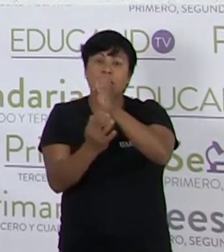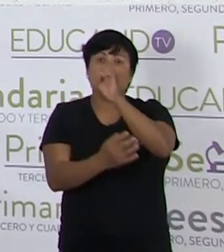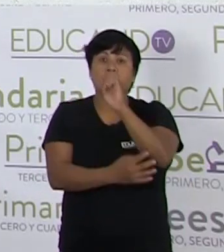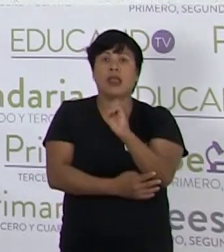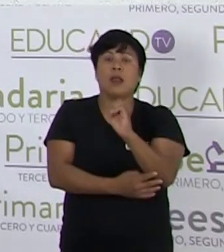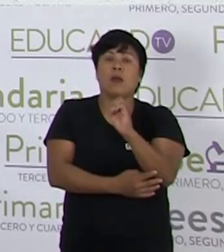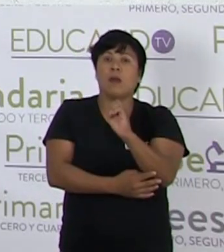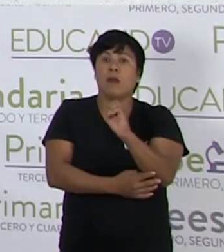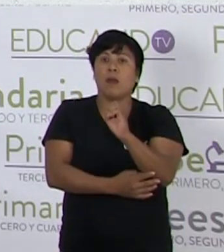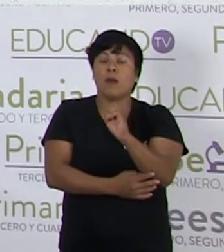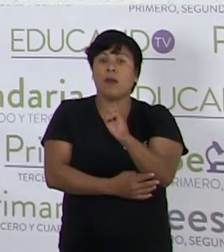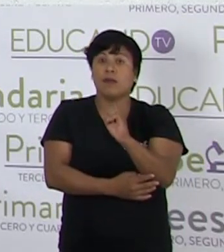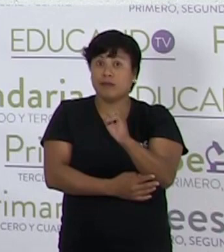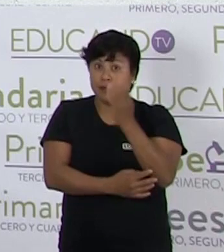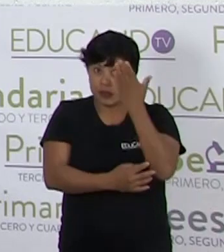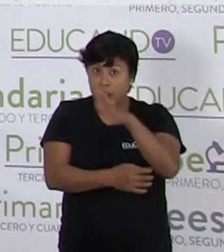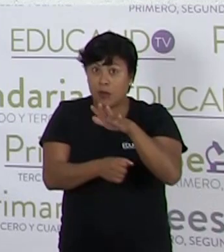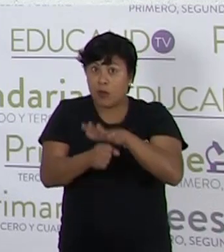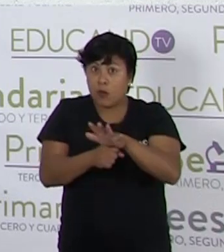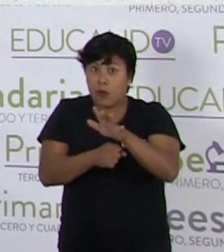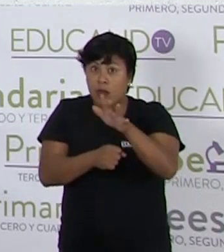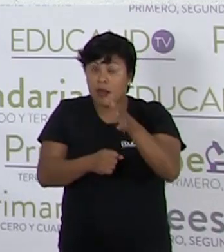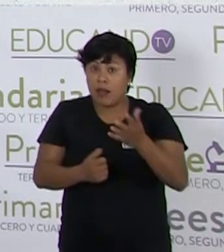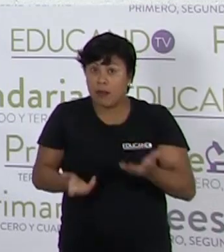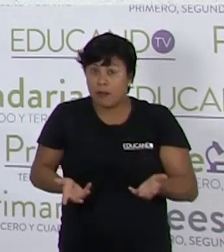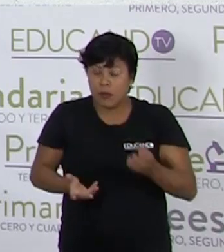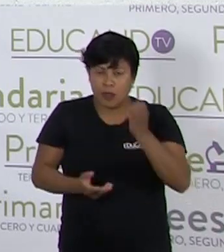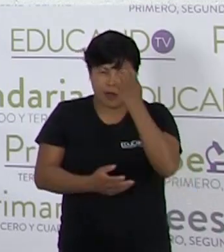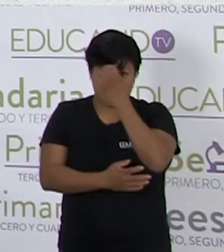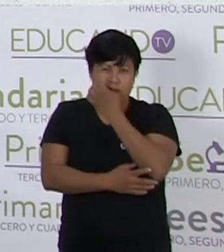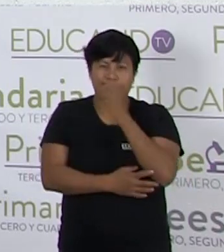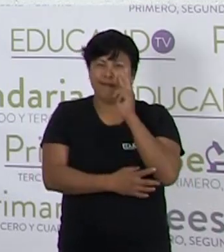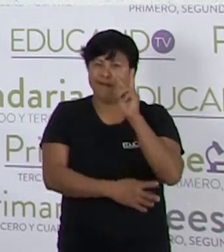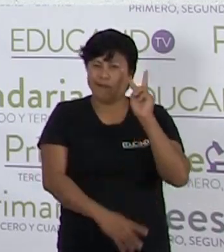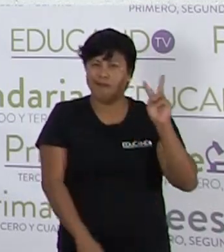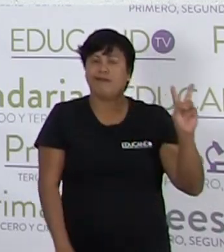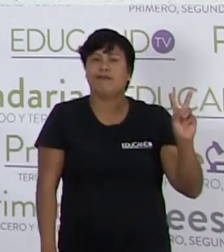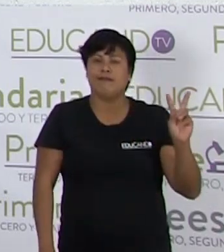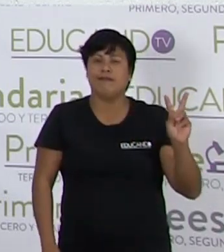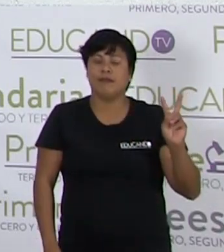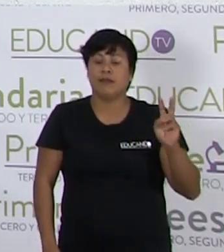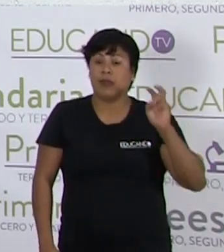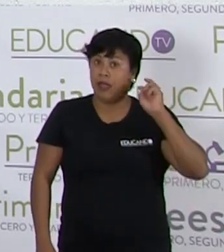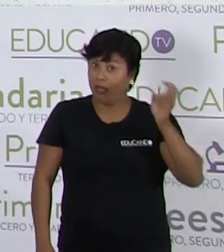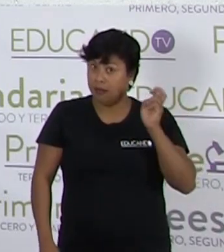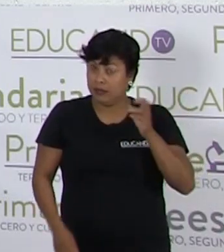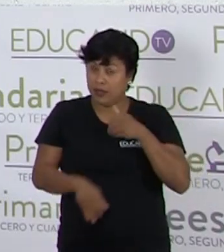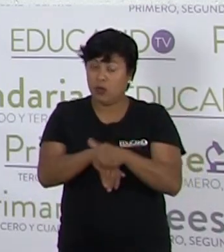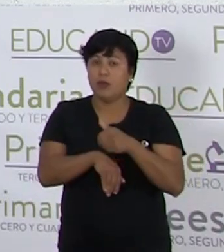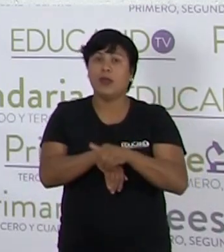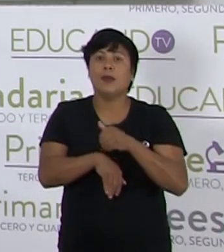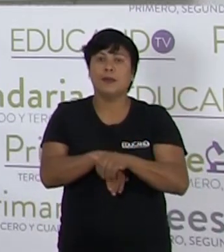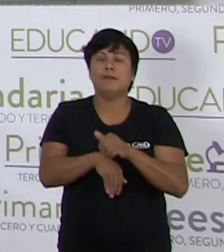cero? ¿Sabes cuál es? Observa. Este número,